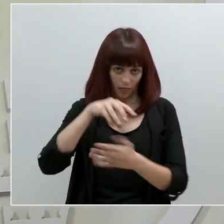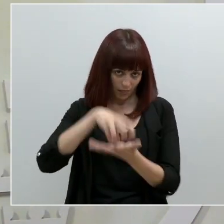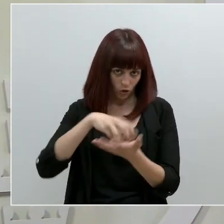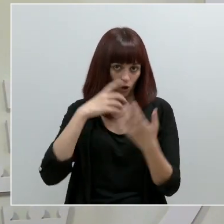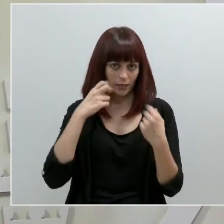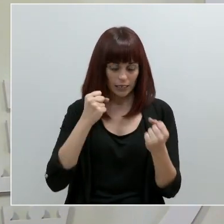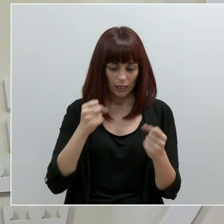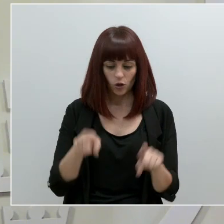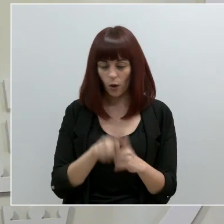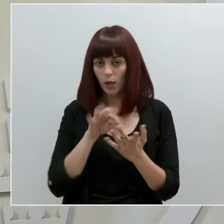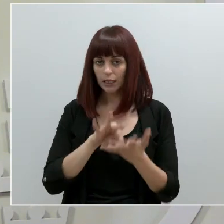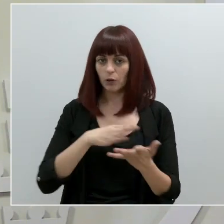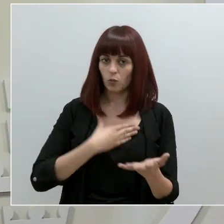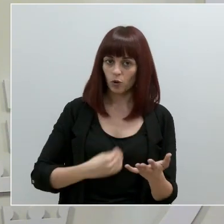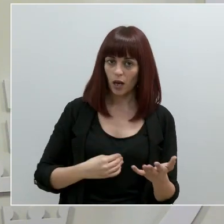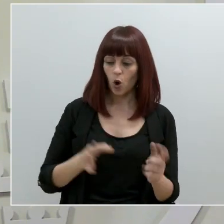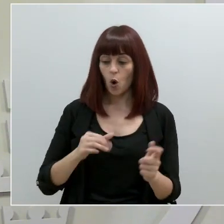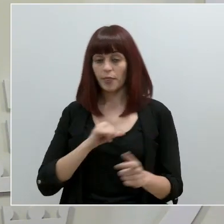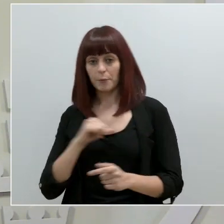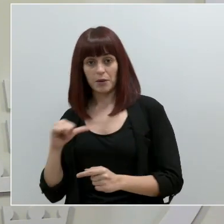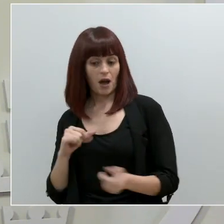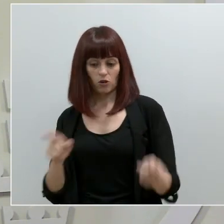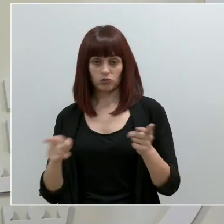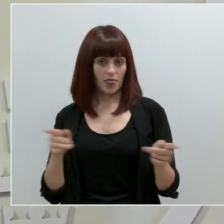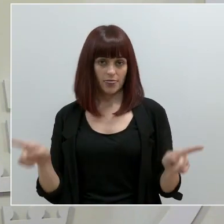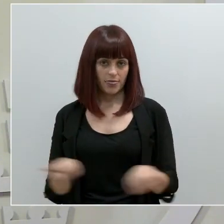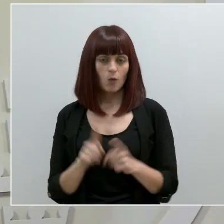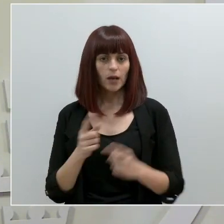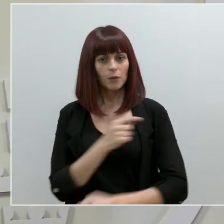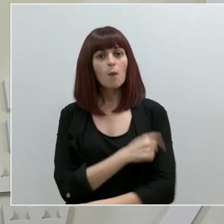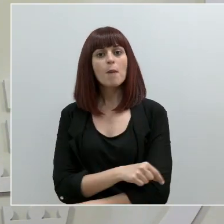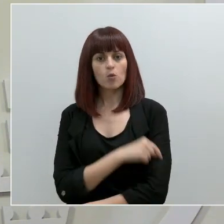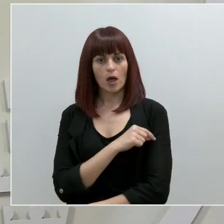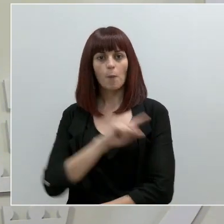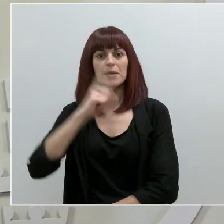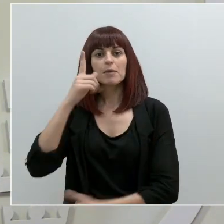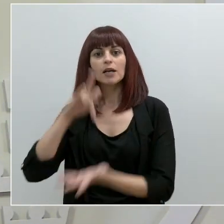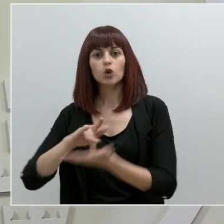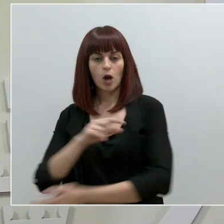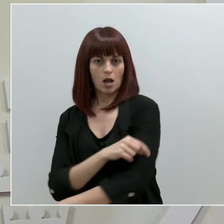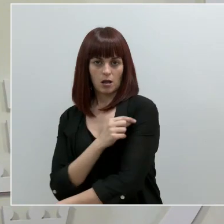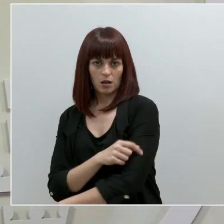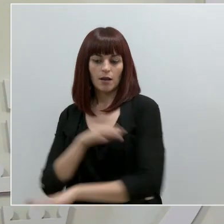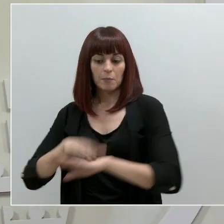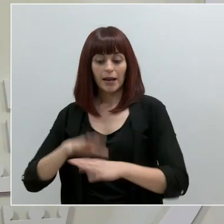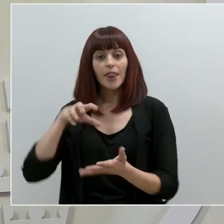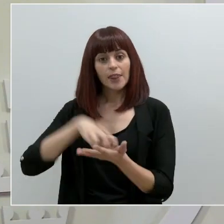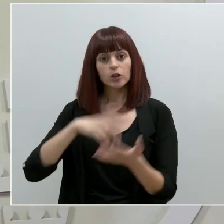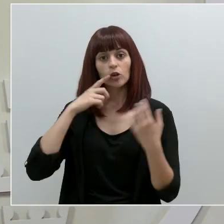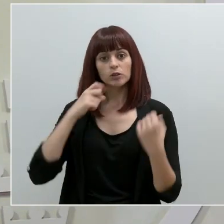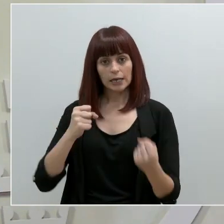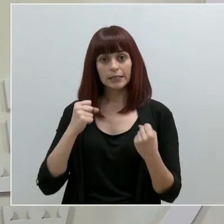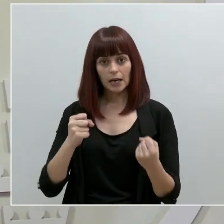del Servicio Murciano como privados, los hemos vacunado con primera dosis con el objetivo de hacer los centros